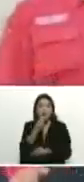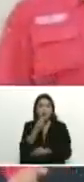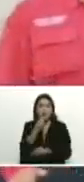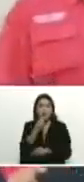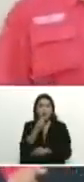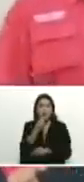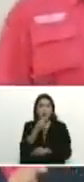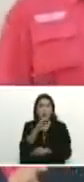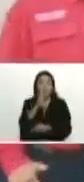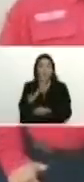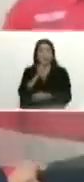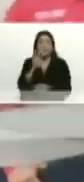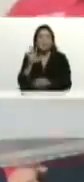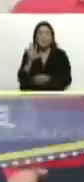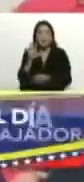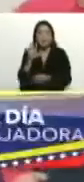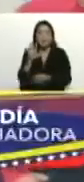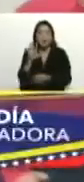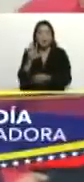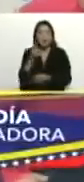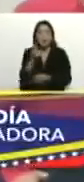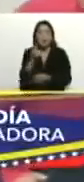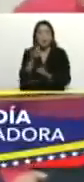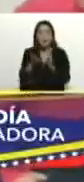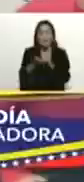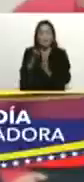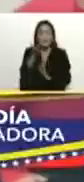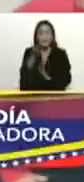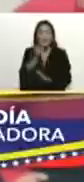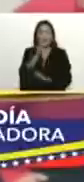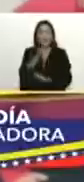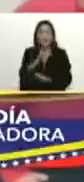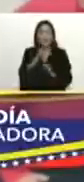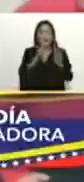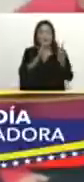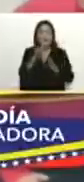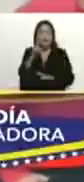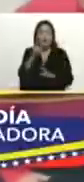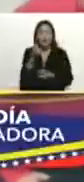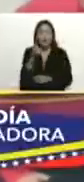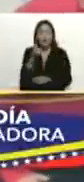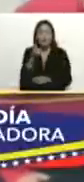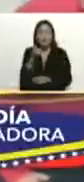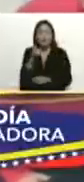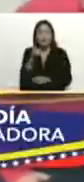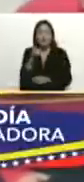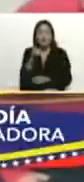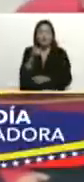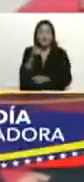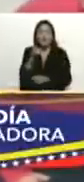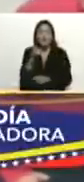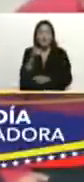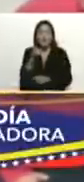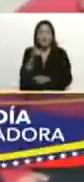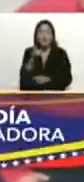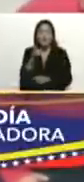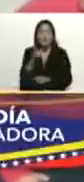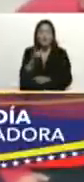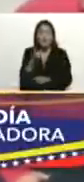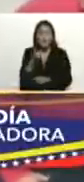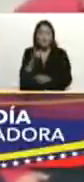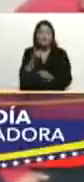de 45 bolívares a 371 bolívares, que se actualizará periódicamente a la